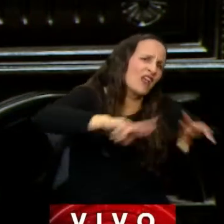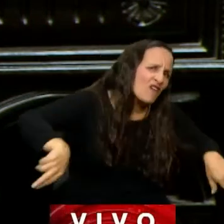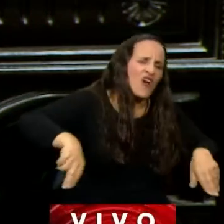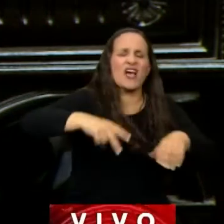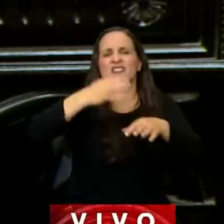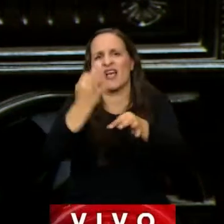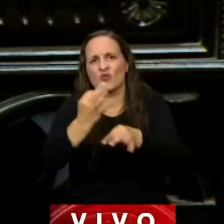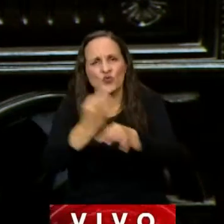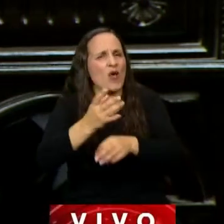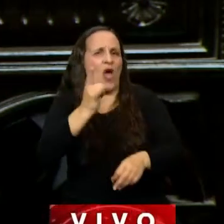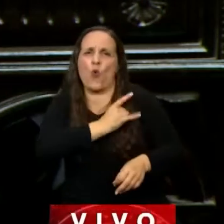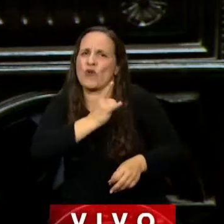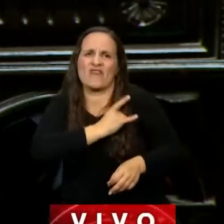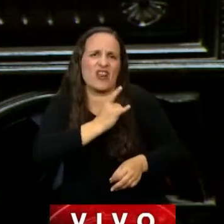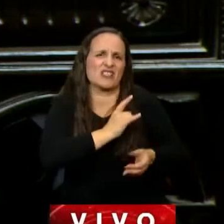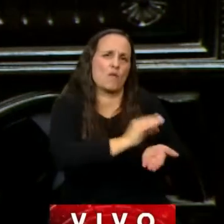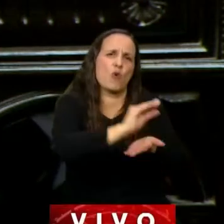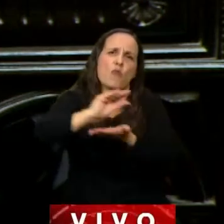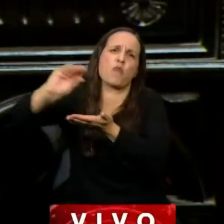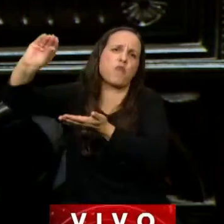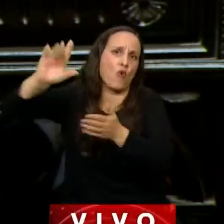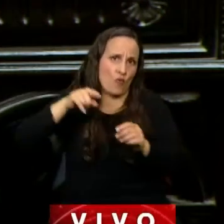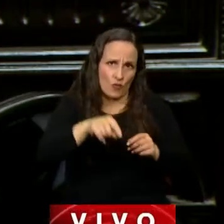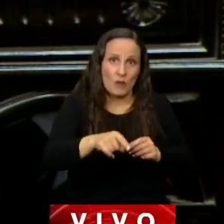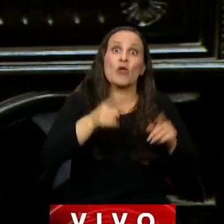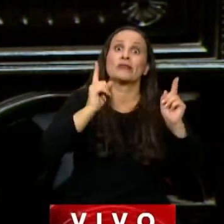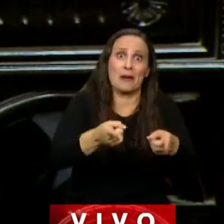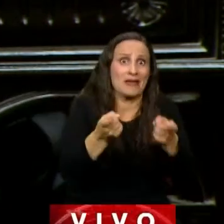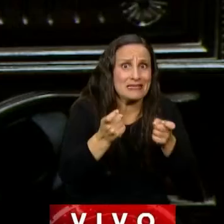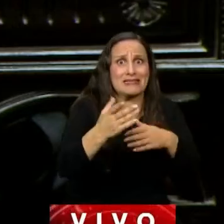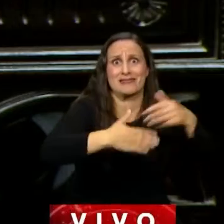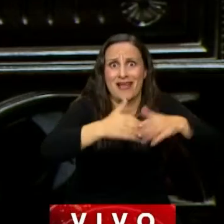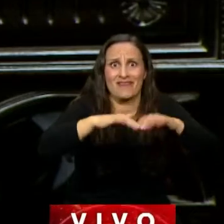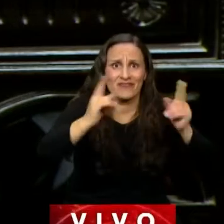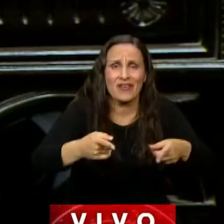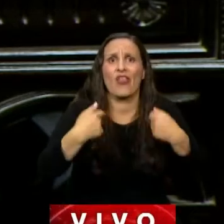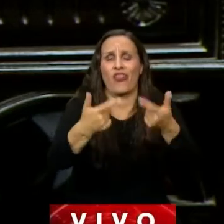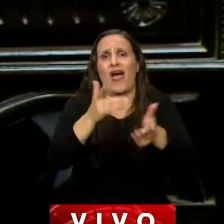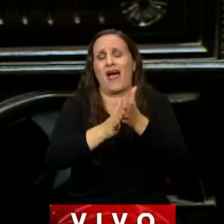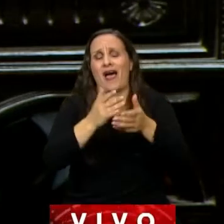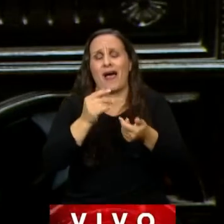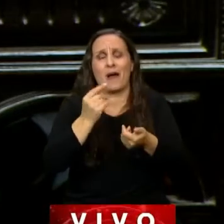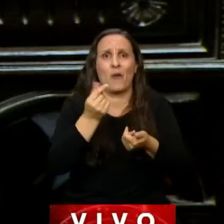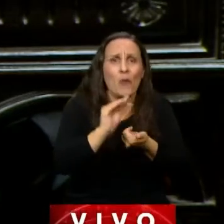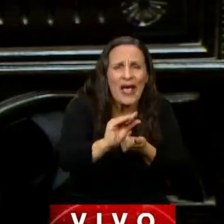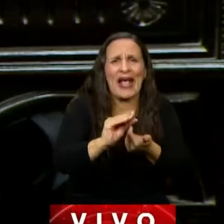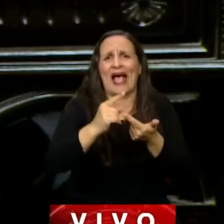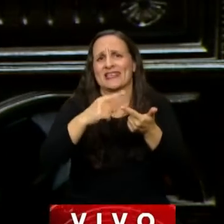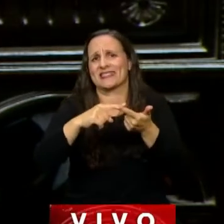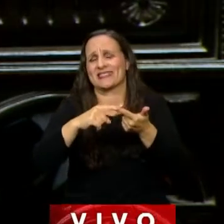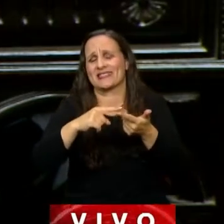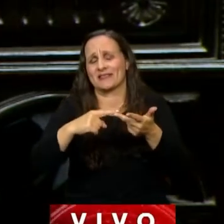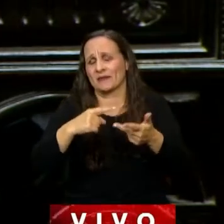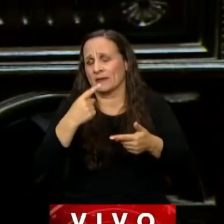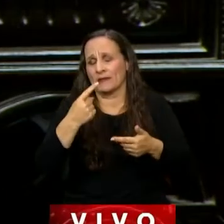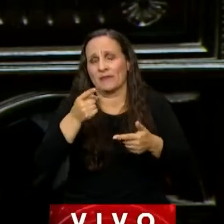escolar y universitaria. Pero esto implica expandir la infraestructura, garantizar el sistema de becas y continuar fortaleciendo los